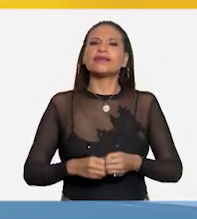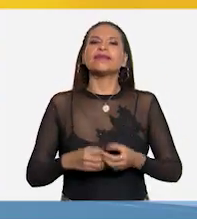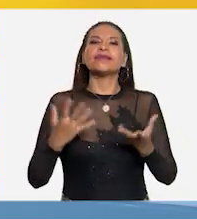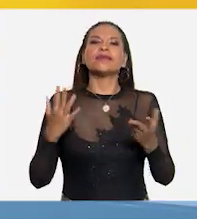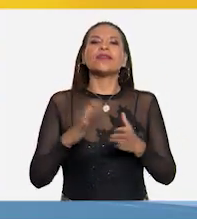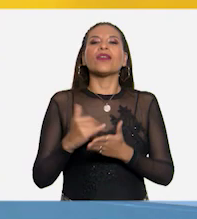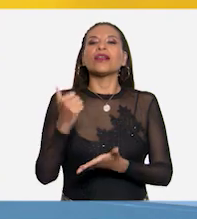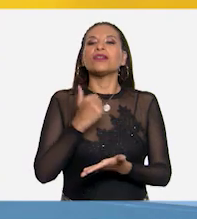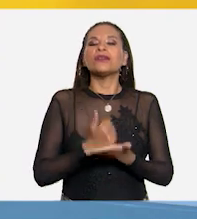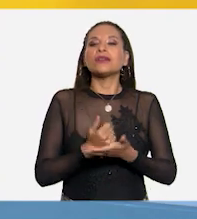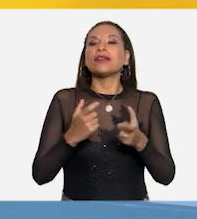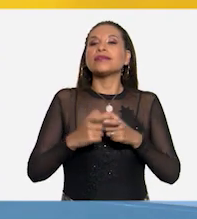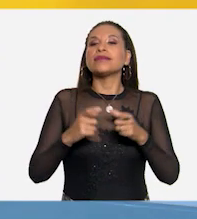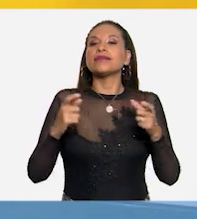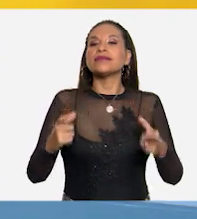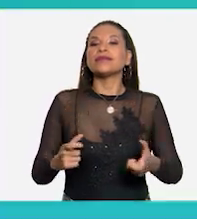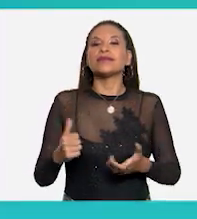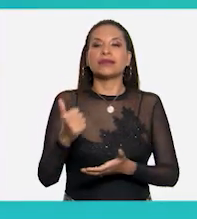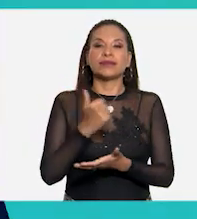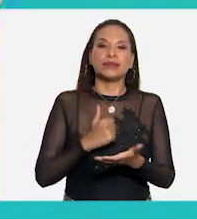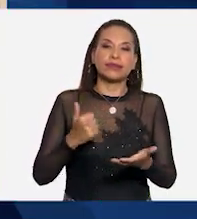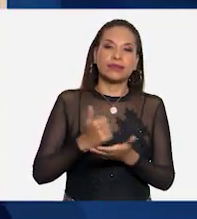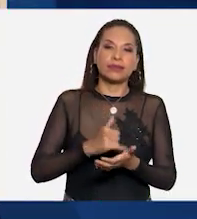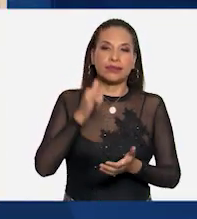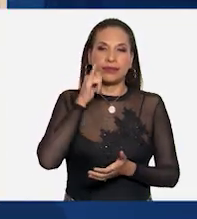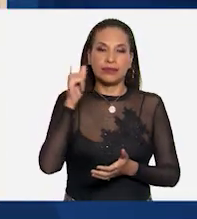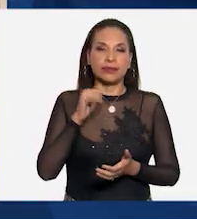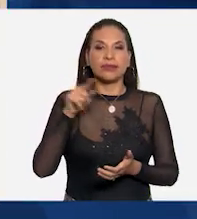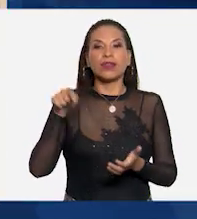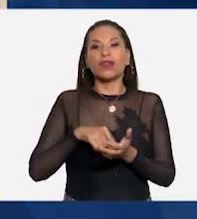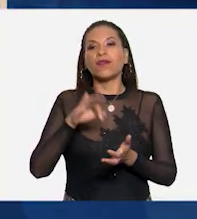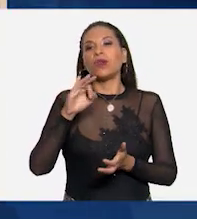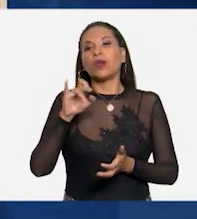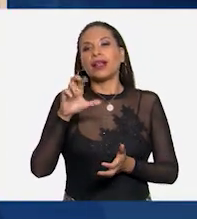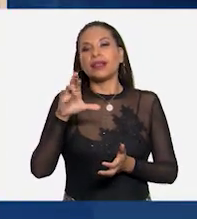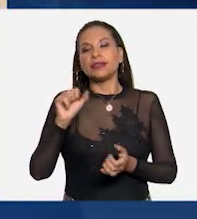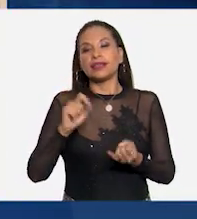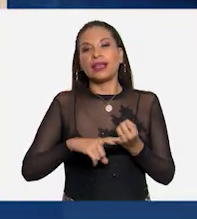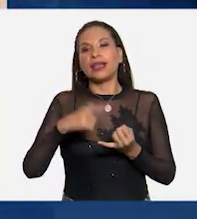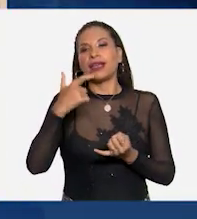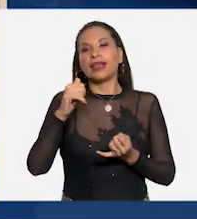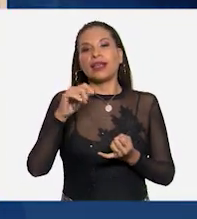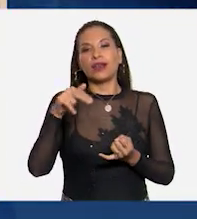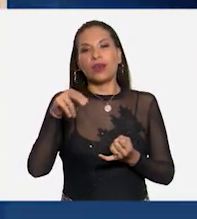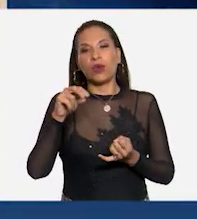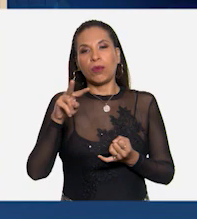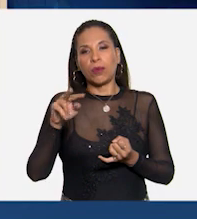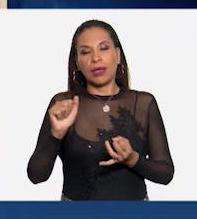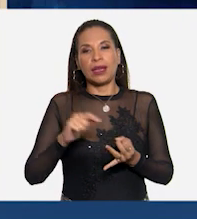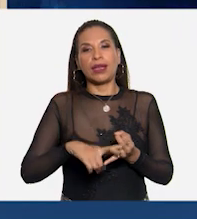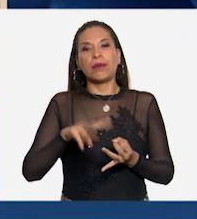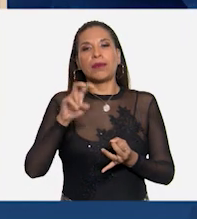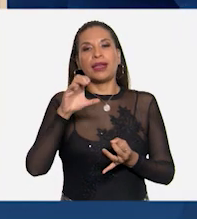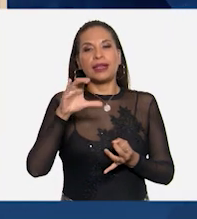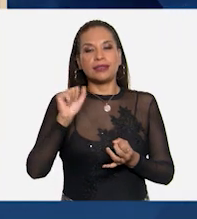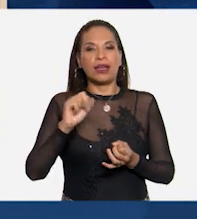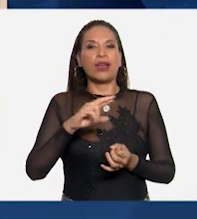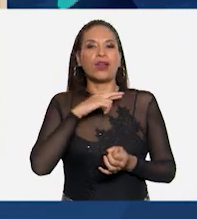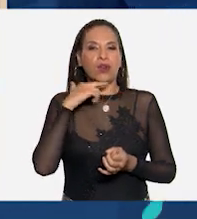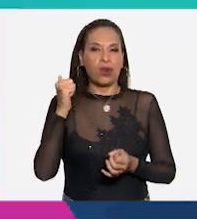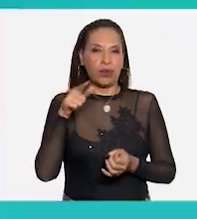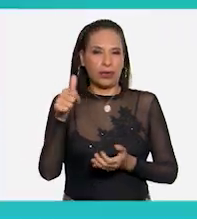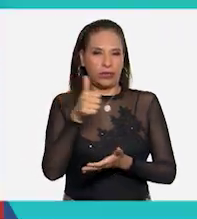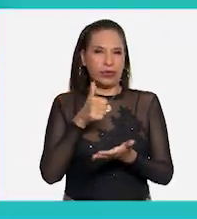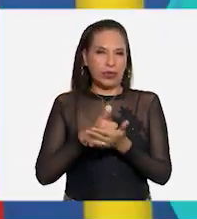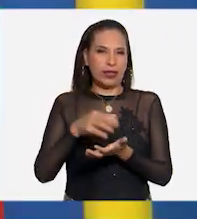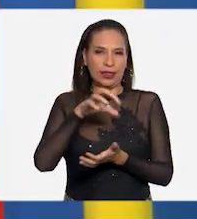estas ciudades en crecimiento fueron las ciudades italianas de Florencia, Génova, Venecia y Roma. En estas ciudades